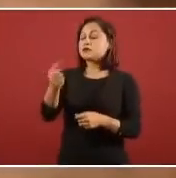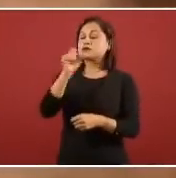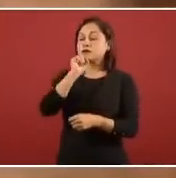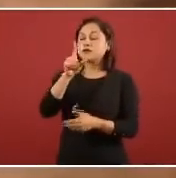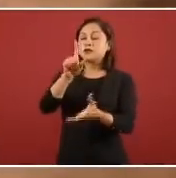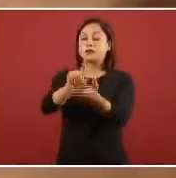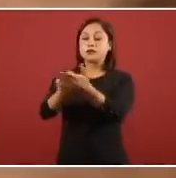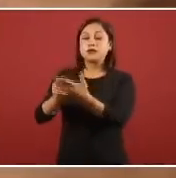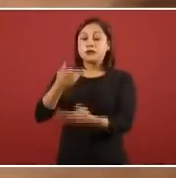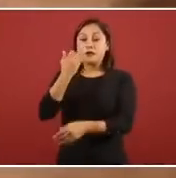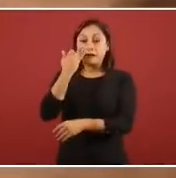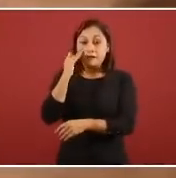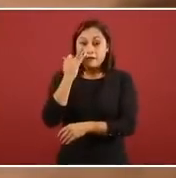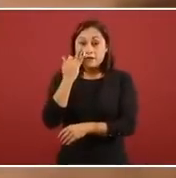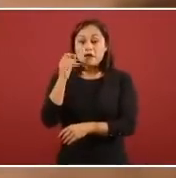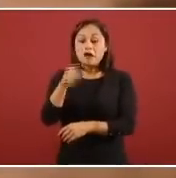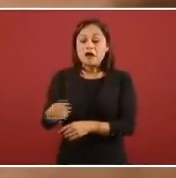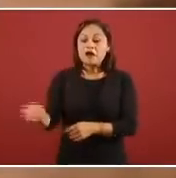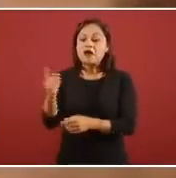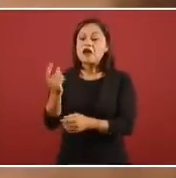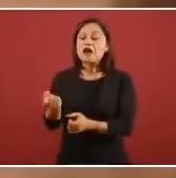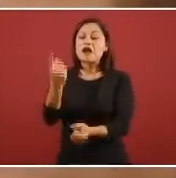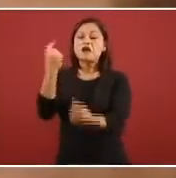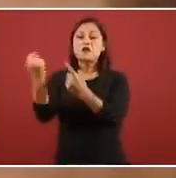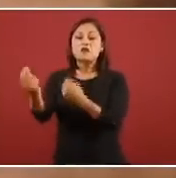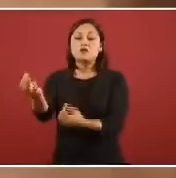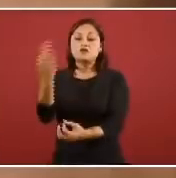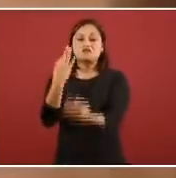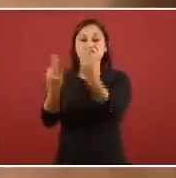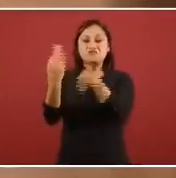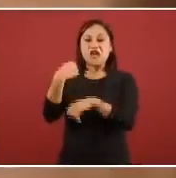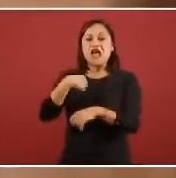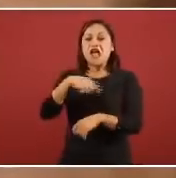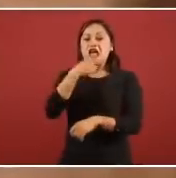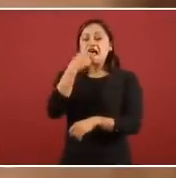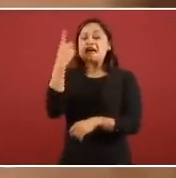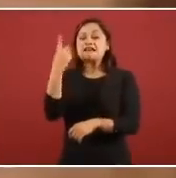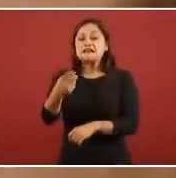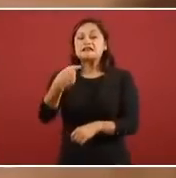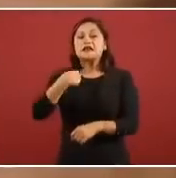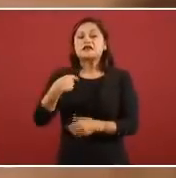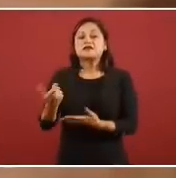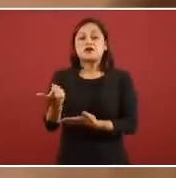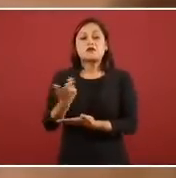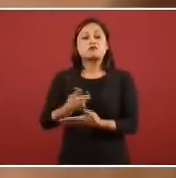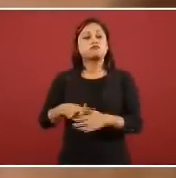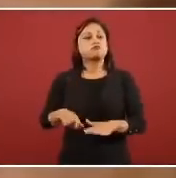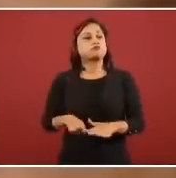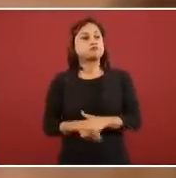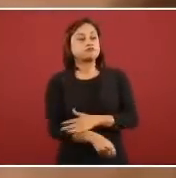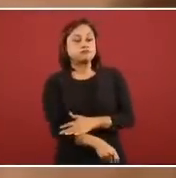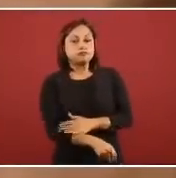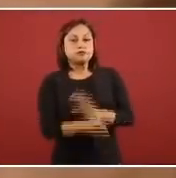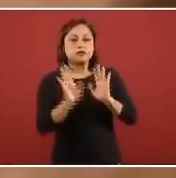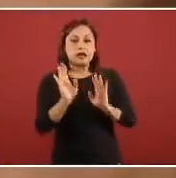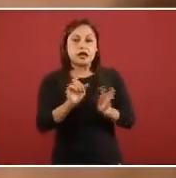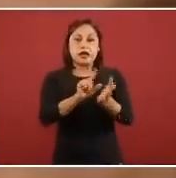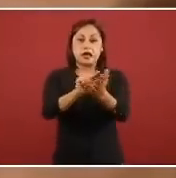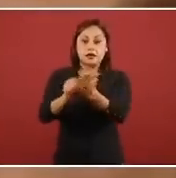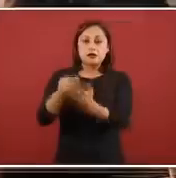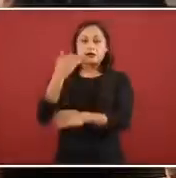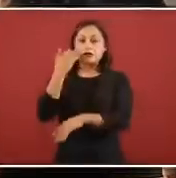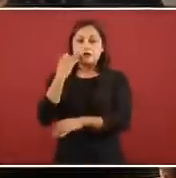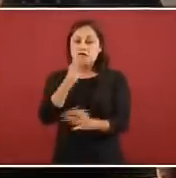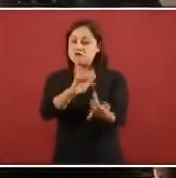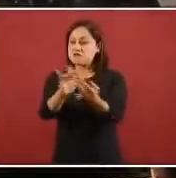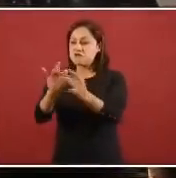pues uno recibe dinero, en torno a que así las redes estas, que a veces utilizan desafortunadamente su imagen, pues me